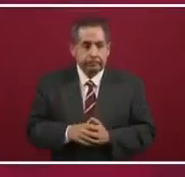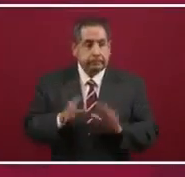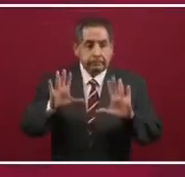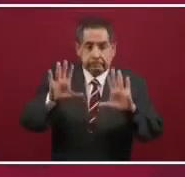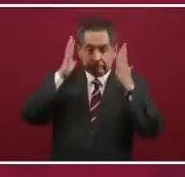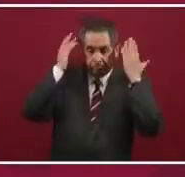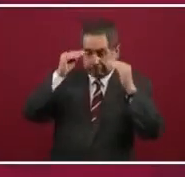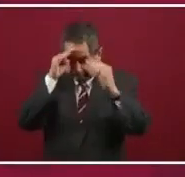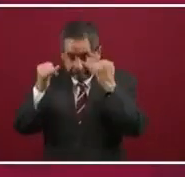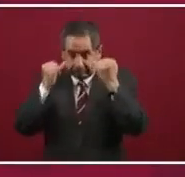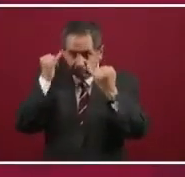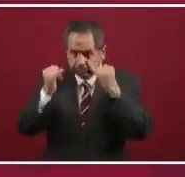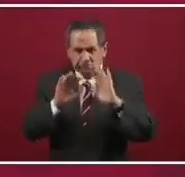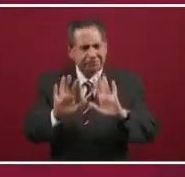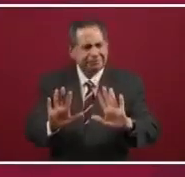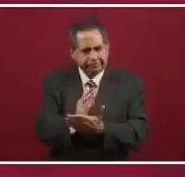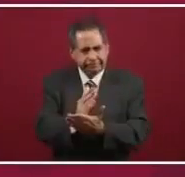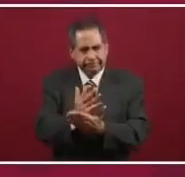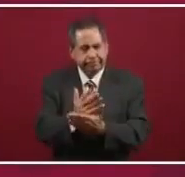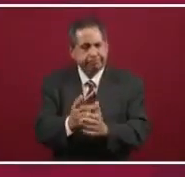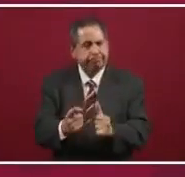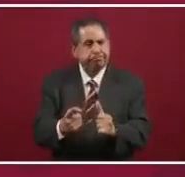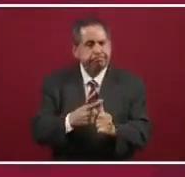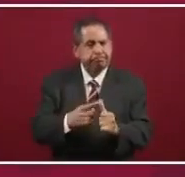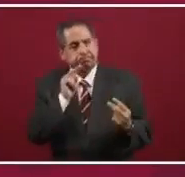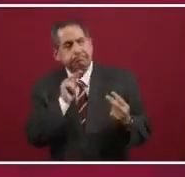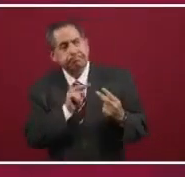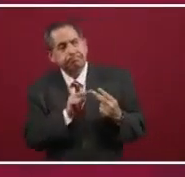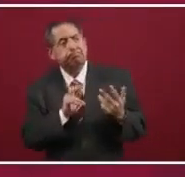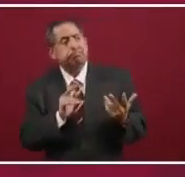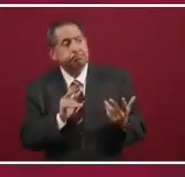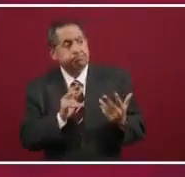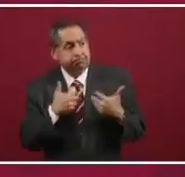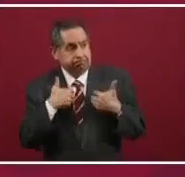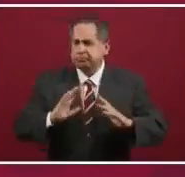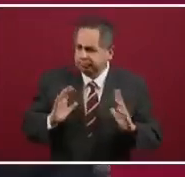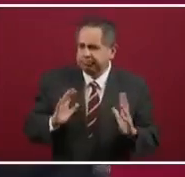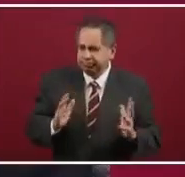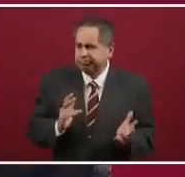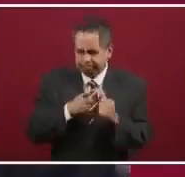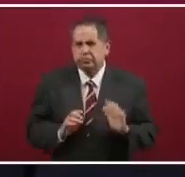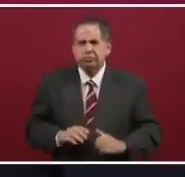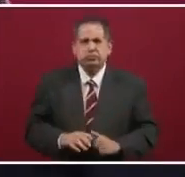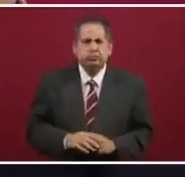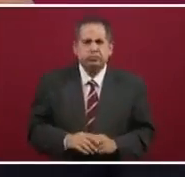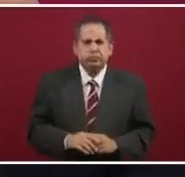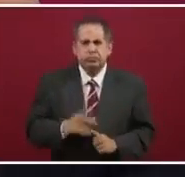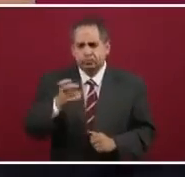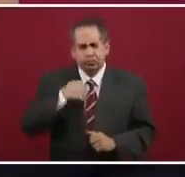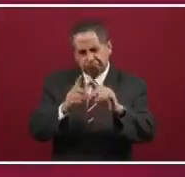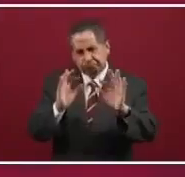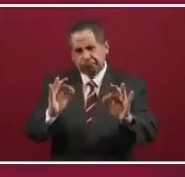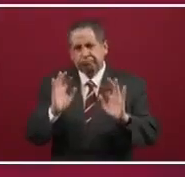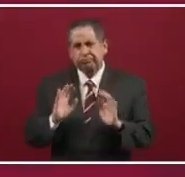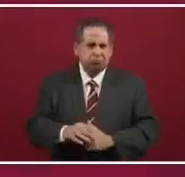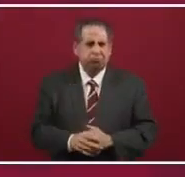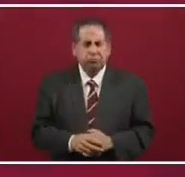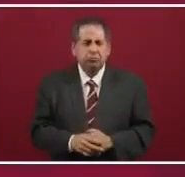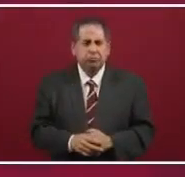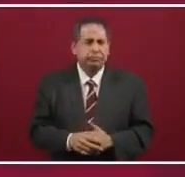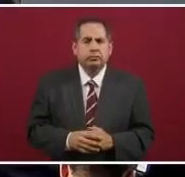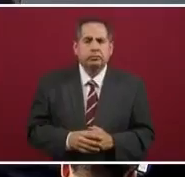adelantemos. Vamos primero a buscar que haya un entendimiento. Estoy optimista y